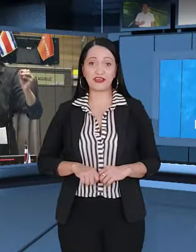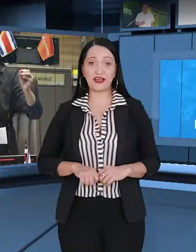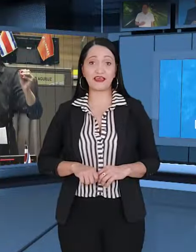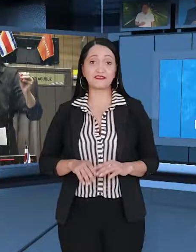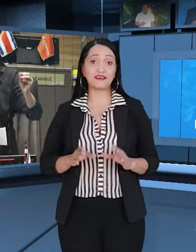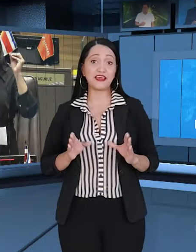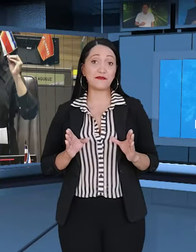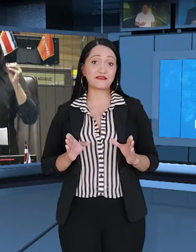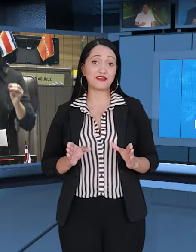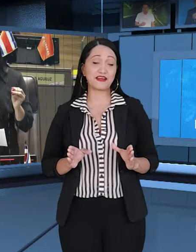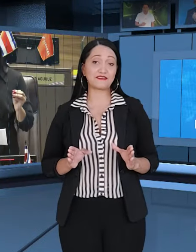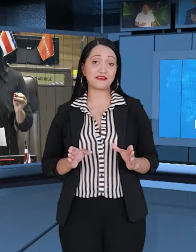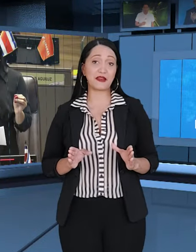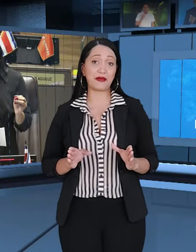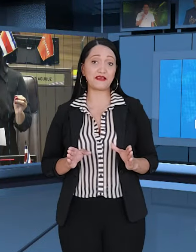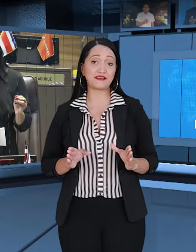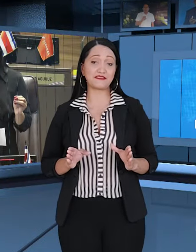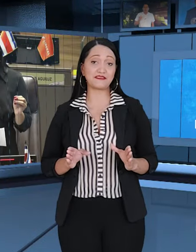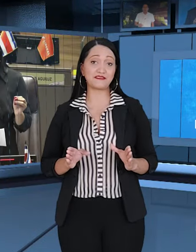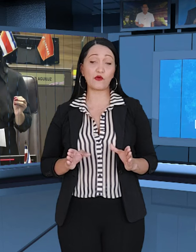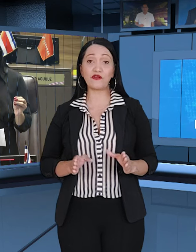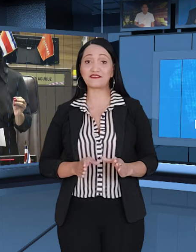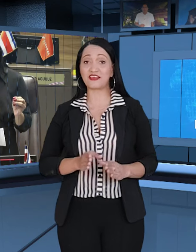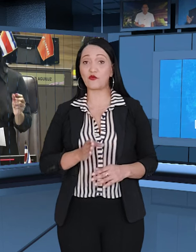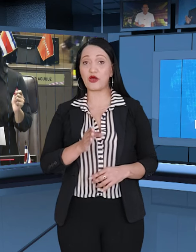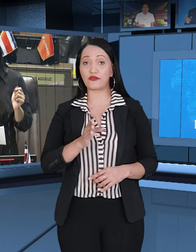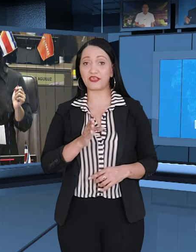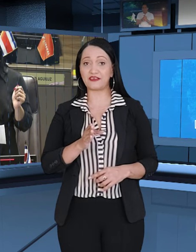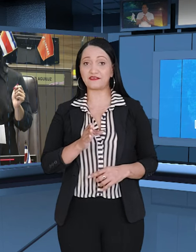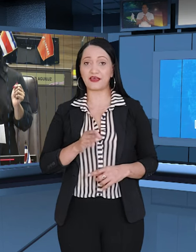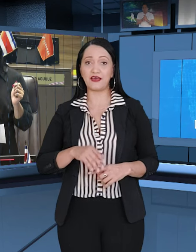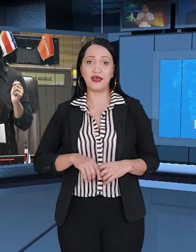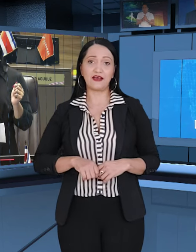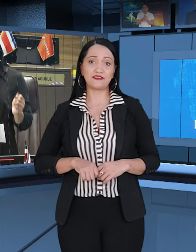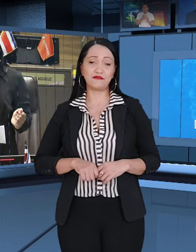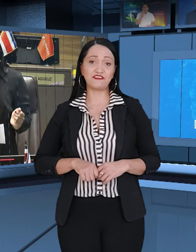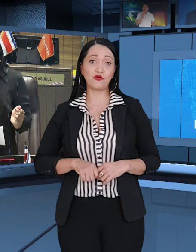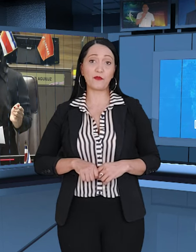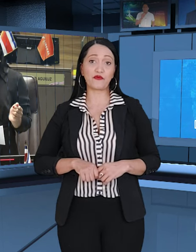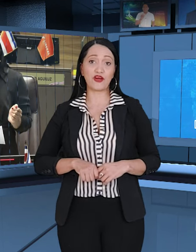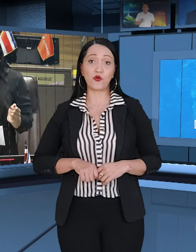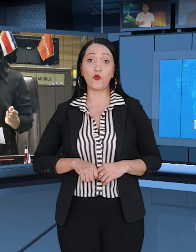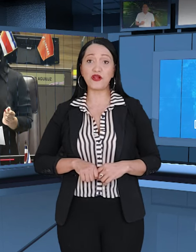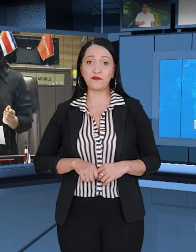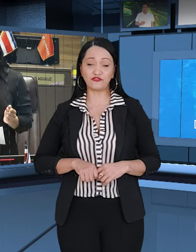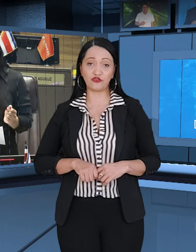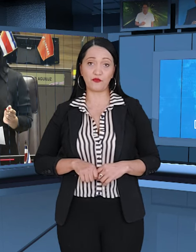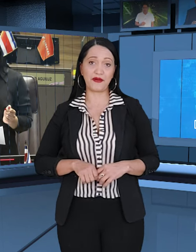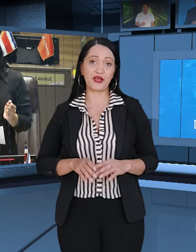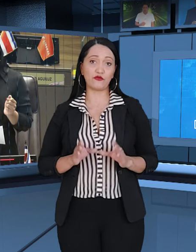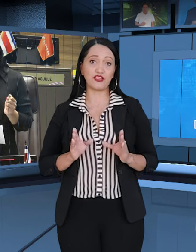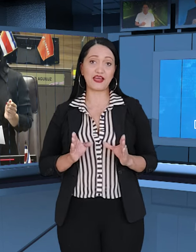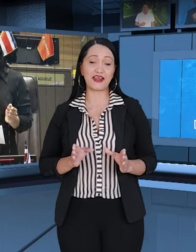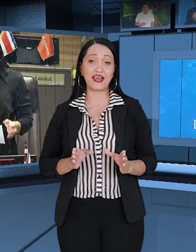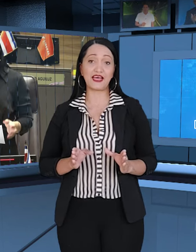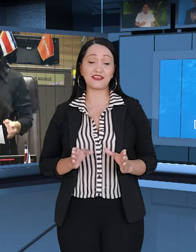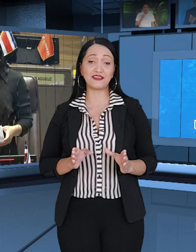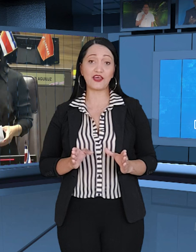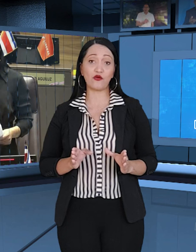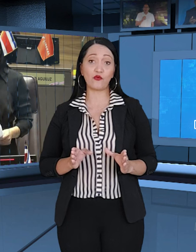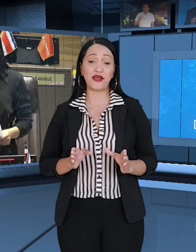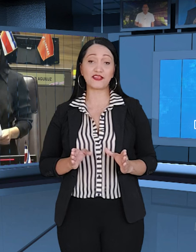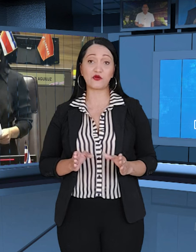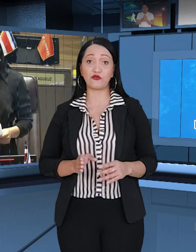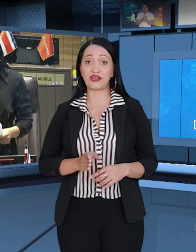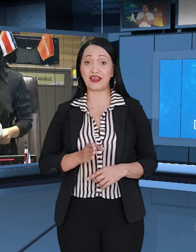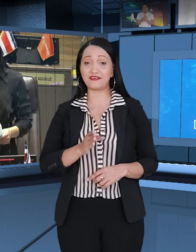Costa Rica exige investigar si en el país existe una célula orteguista. Asimismo, aprobaron una moción para condenar el